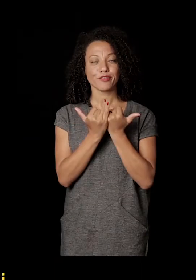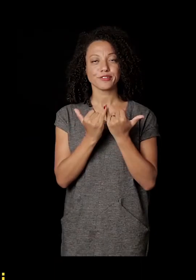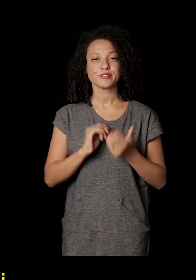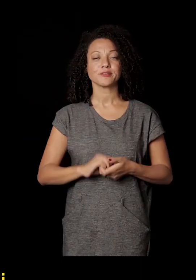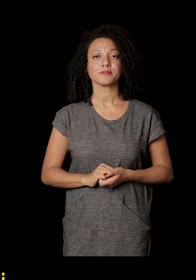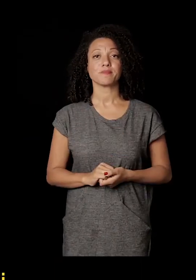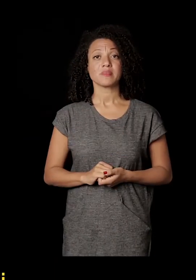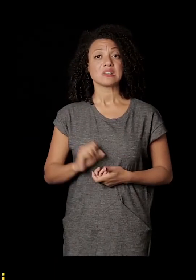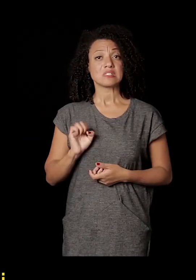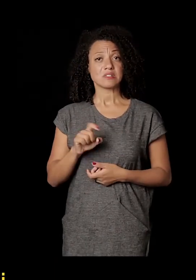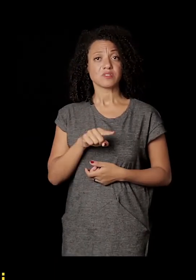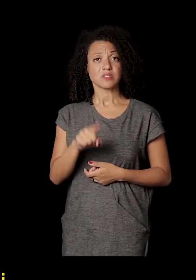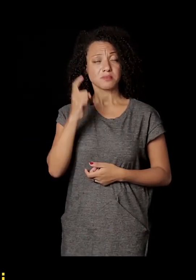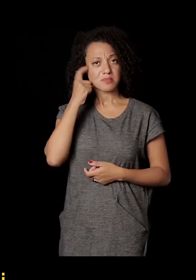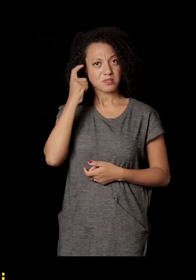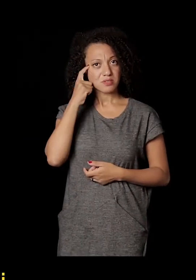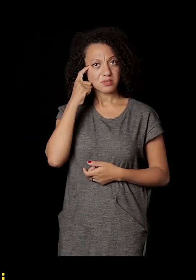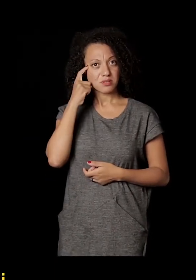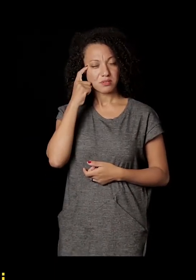Si ustedes piensan,